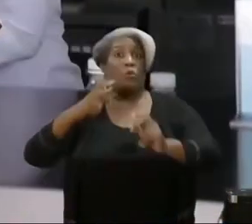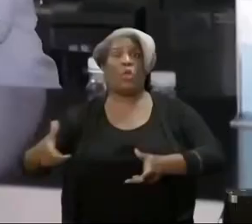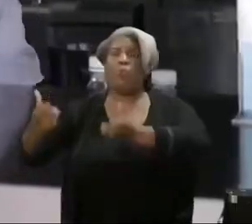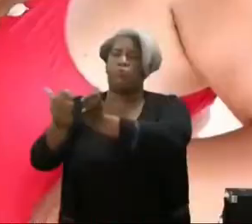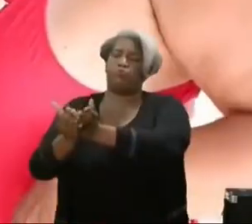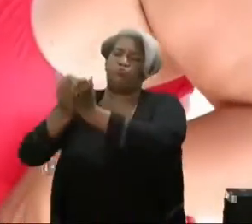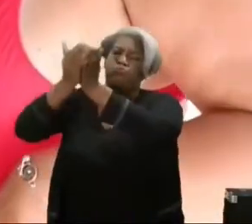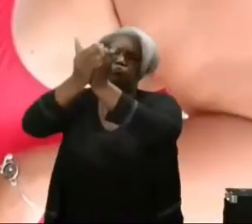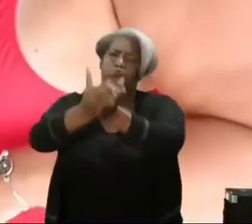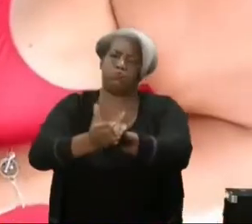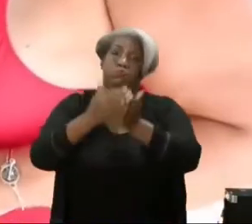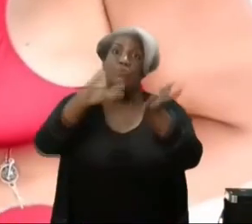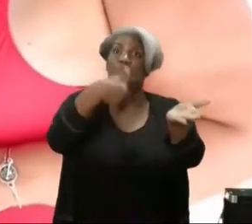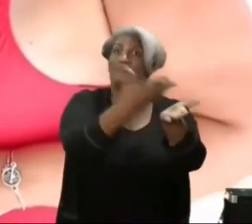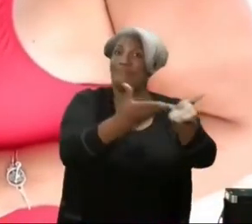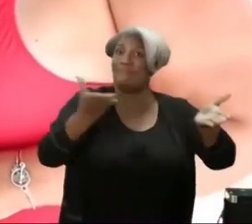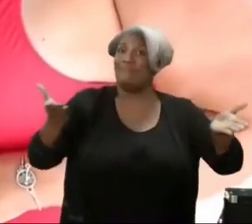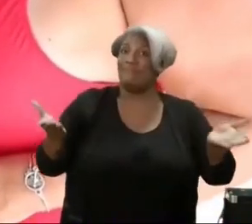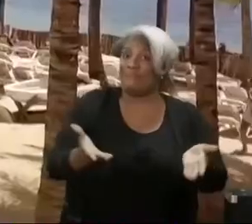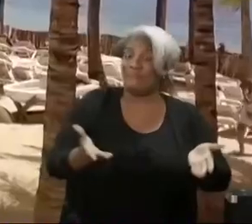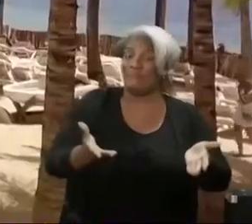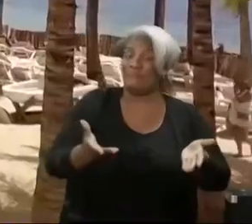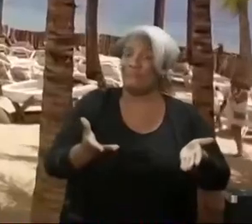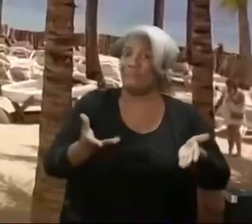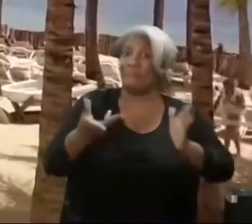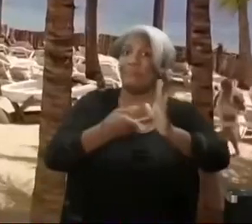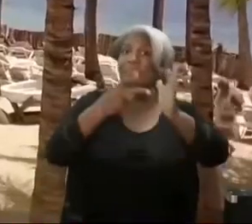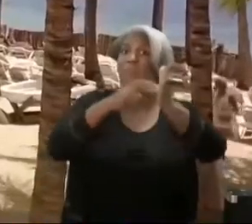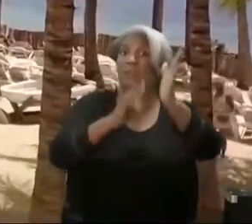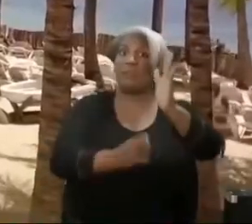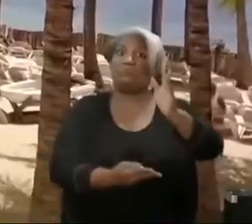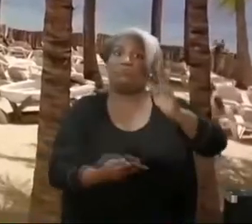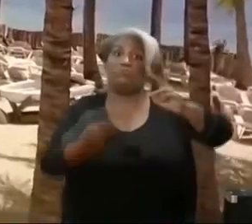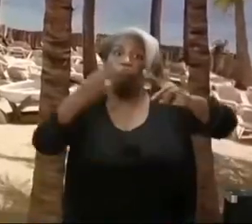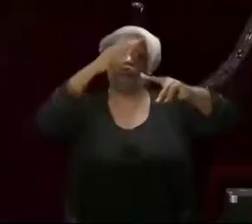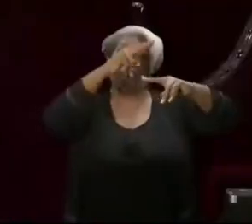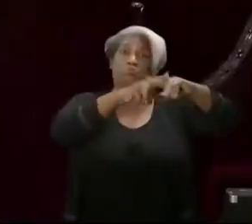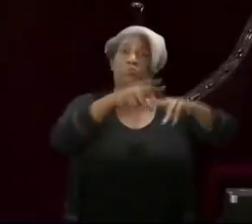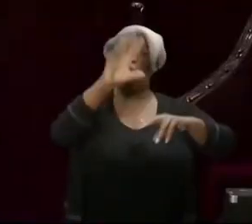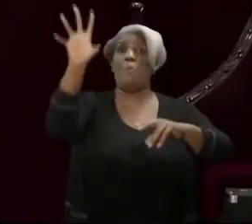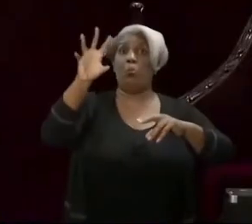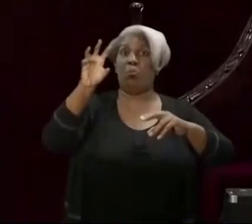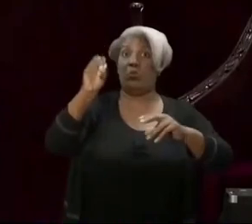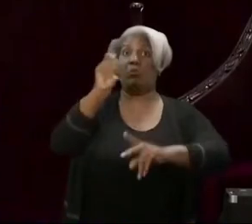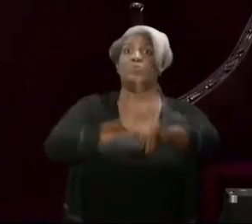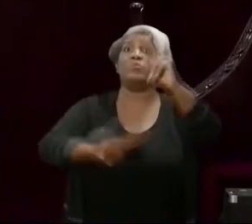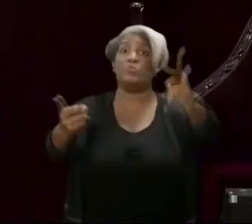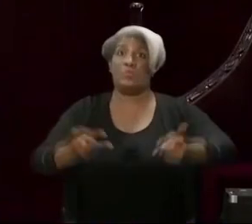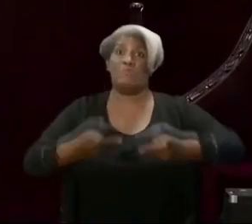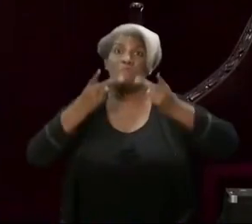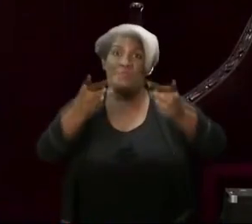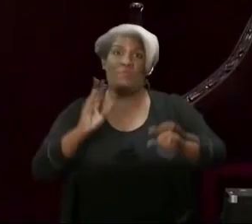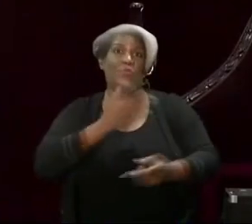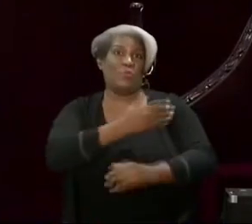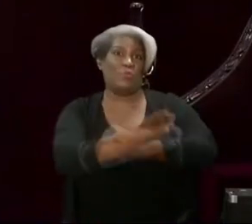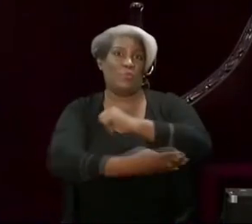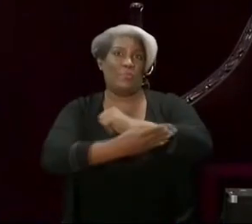y medio de visitantes un 13% más que en el período anterior a la pandemia